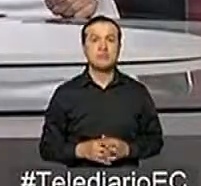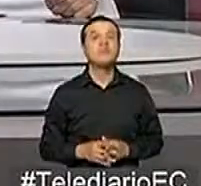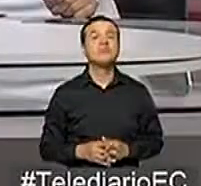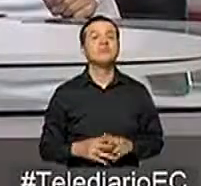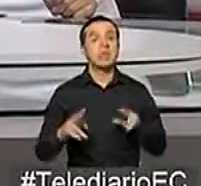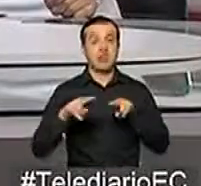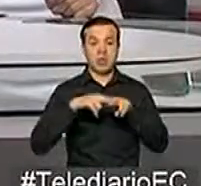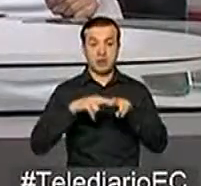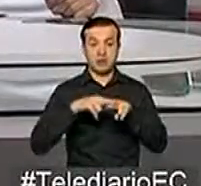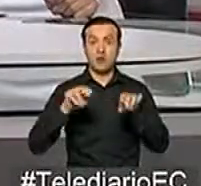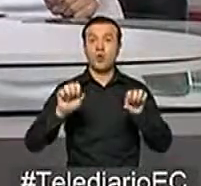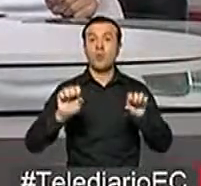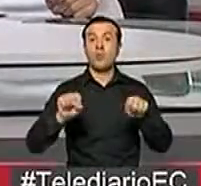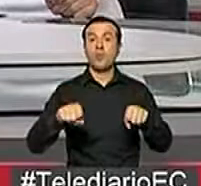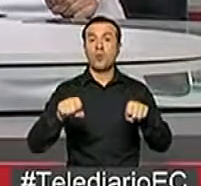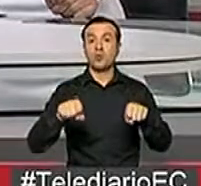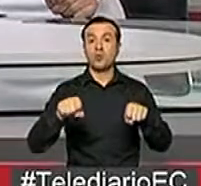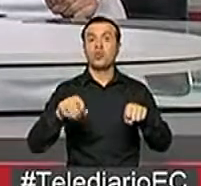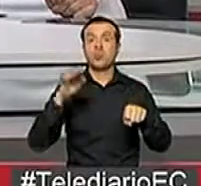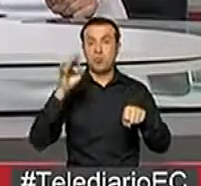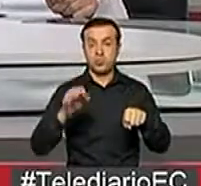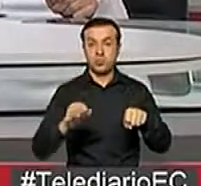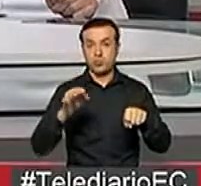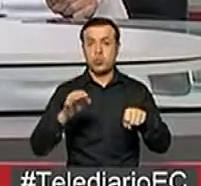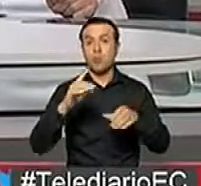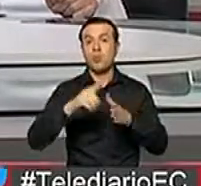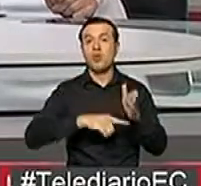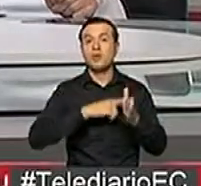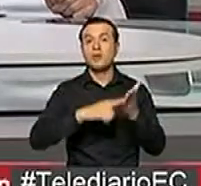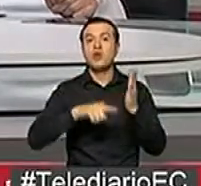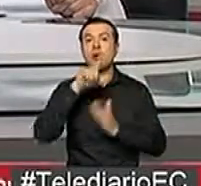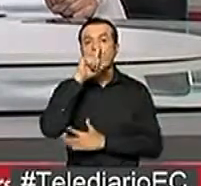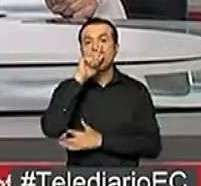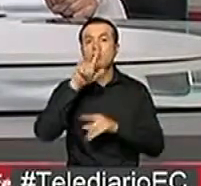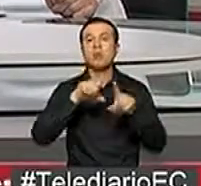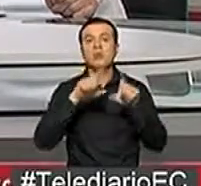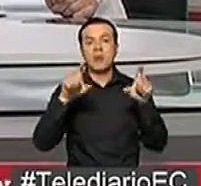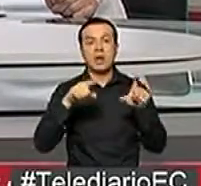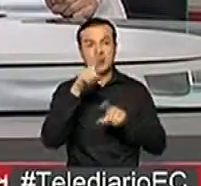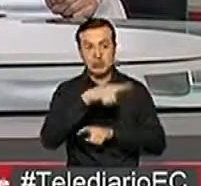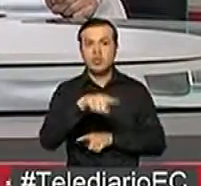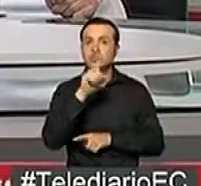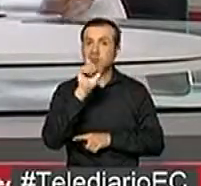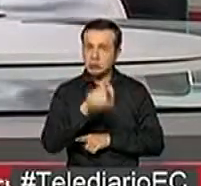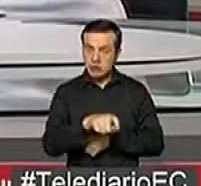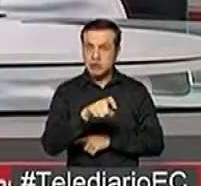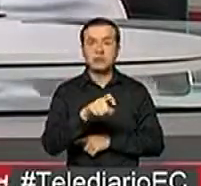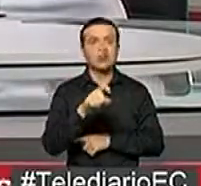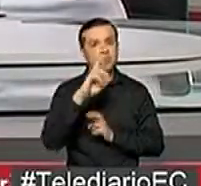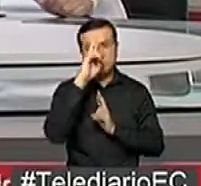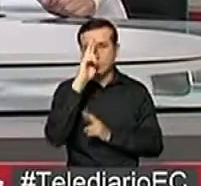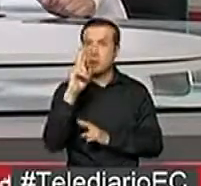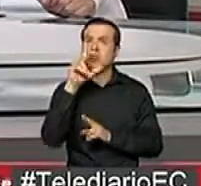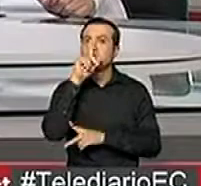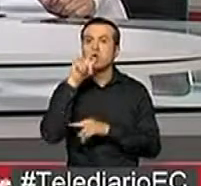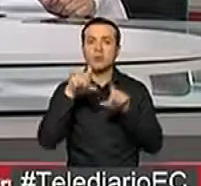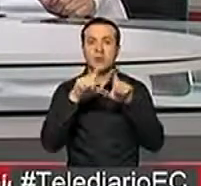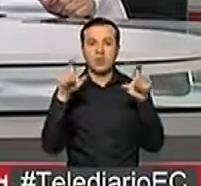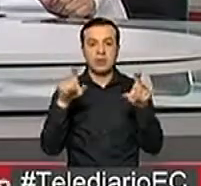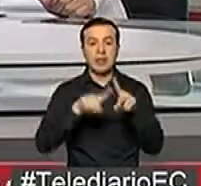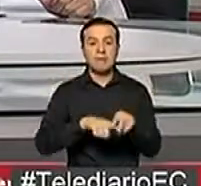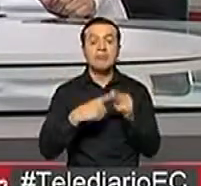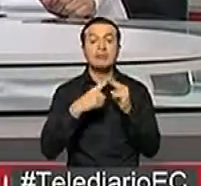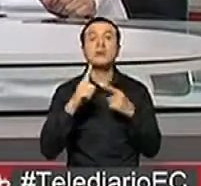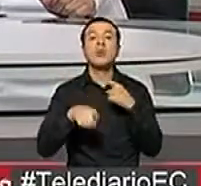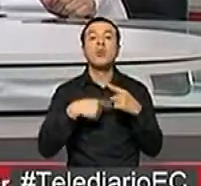Taxis y motocicletas formarán parte de la medida de restricción vehicular Hoy No Circula que se implementará en Quito